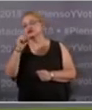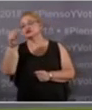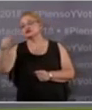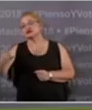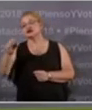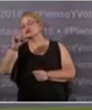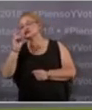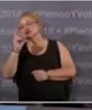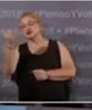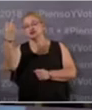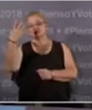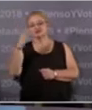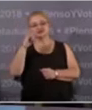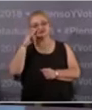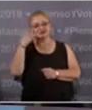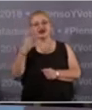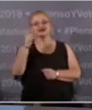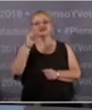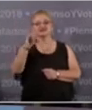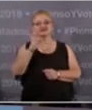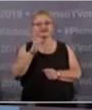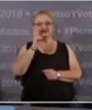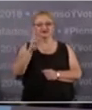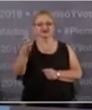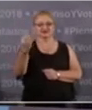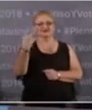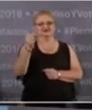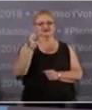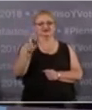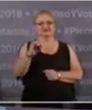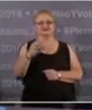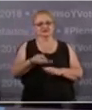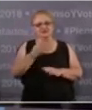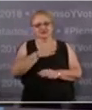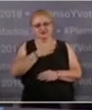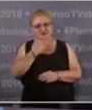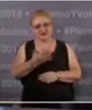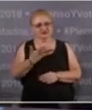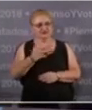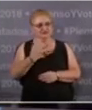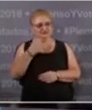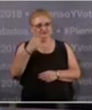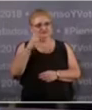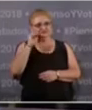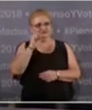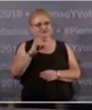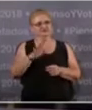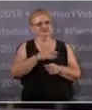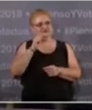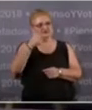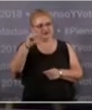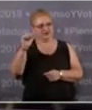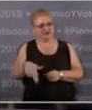De repente la luz no me deja ver también. No, sí, sí, sí. Sí prendió bien, no se preocupe. Muy bien, tenemos un sí entonces por el Partido Acción